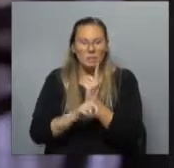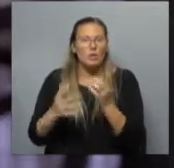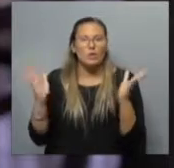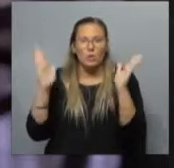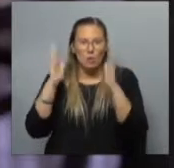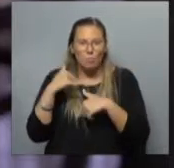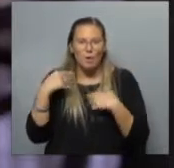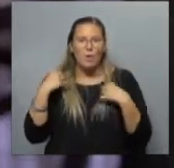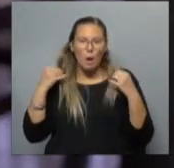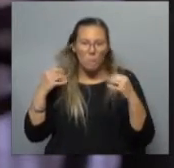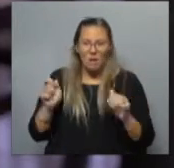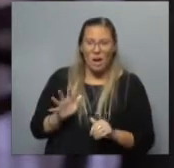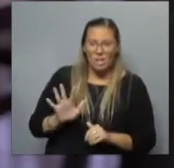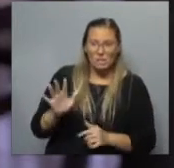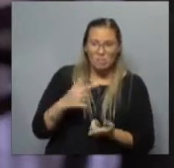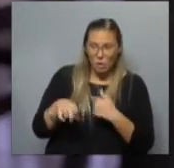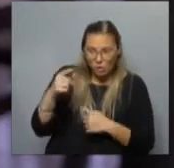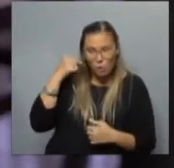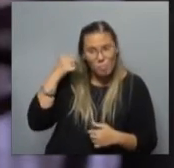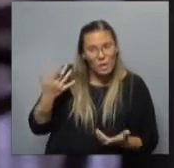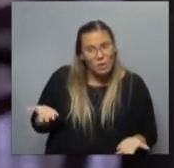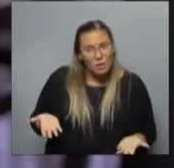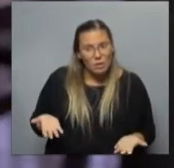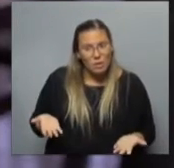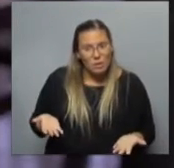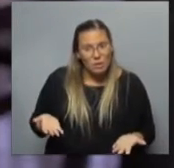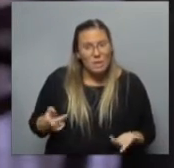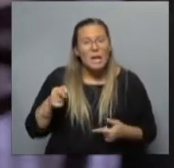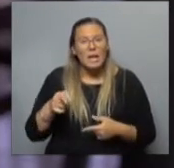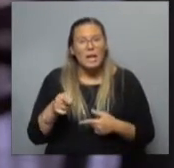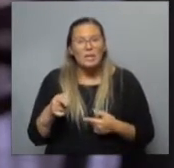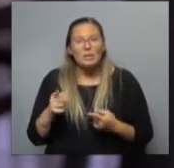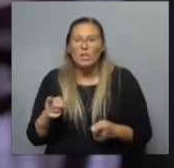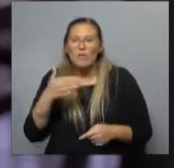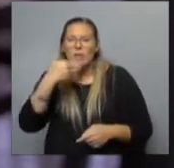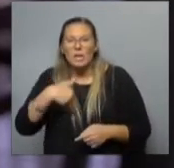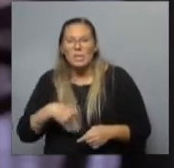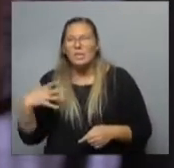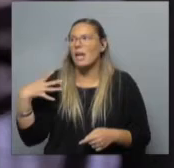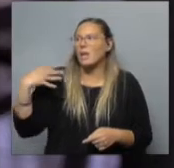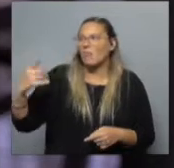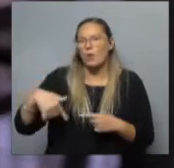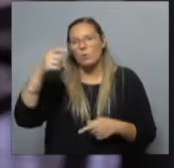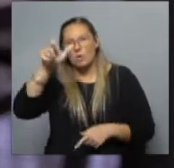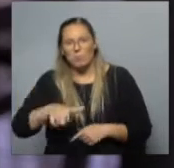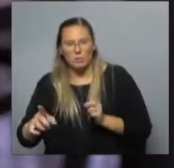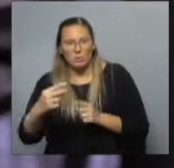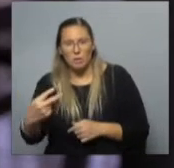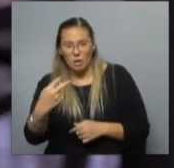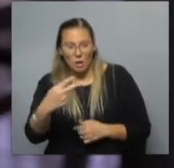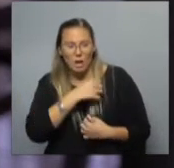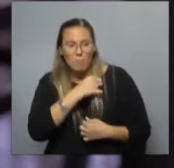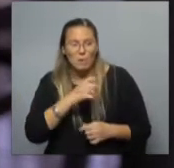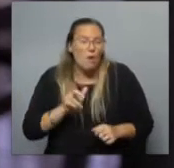puedo seguir con mis pelos así. Le digo, pero eso es tu pelo. O sea, eso es lo que tiene que entender el jefe o el otro que está del otro lado. Este es